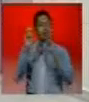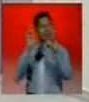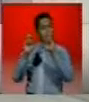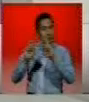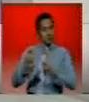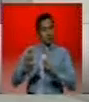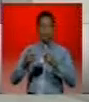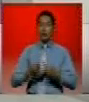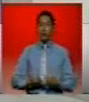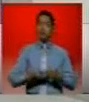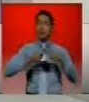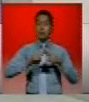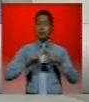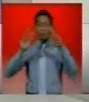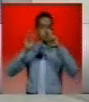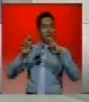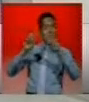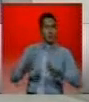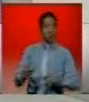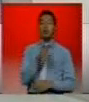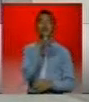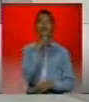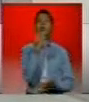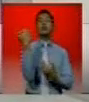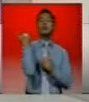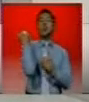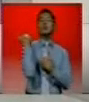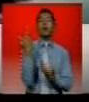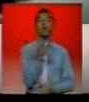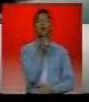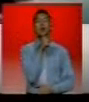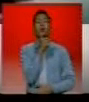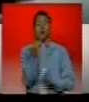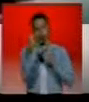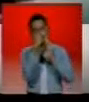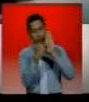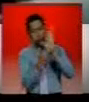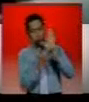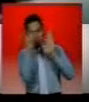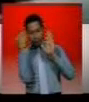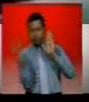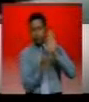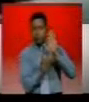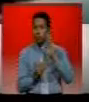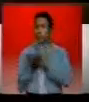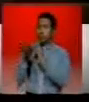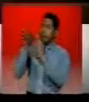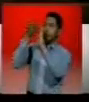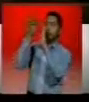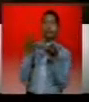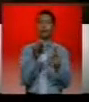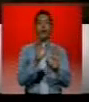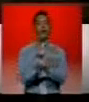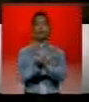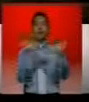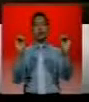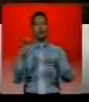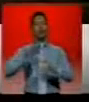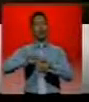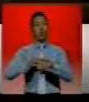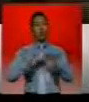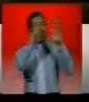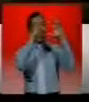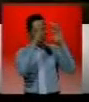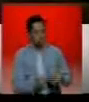las investigaciones para determinar responsabilidades por los presuntos incumplimientos en la aplicación de normas de construcción. Es el